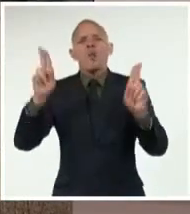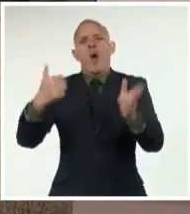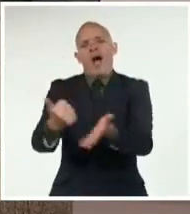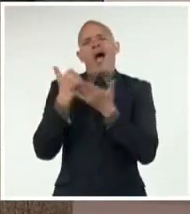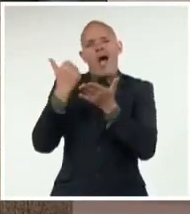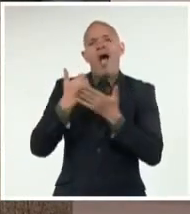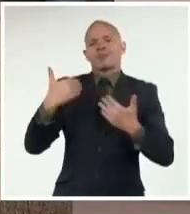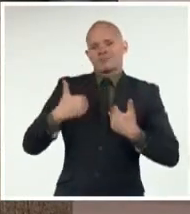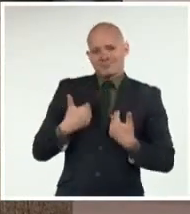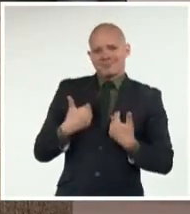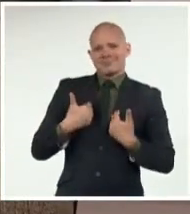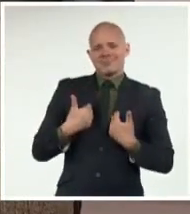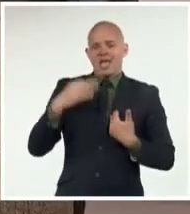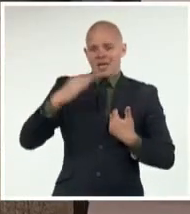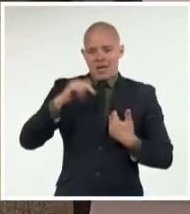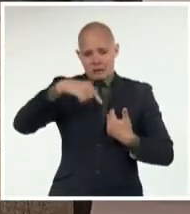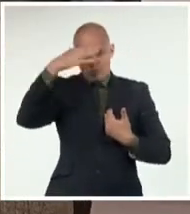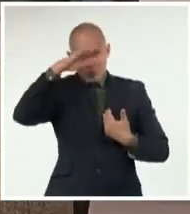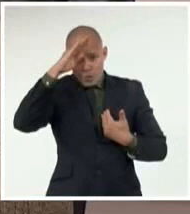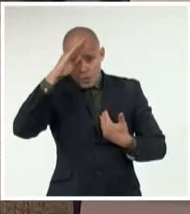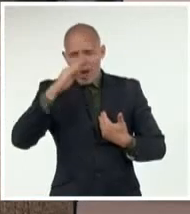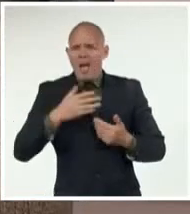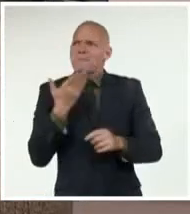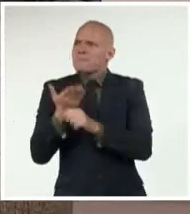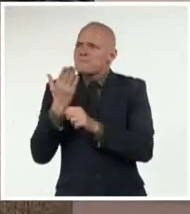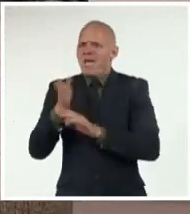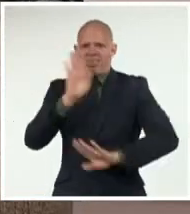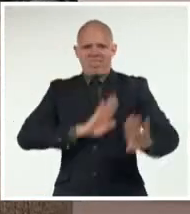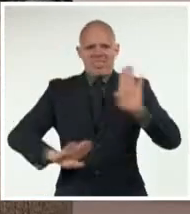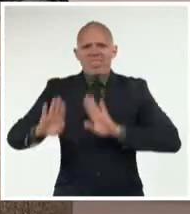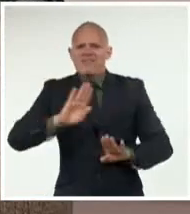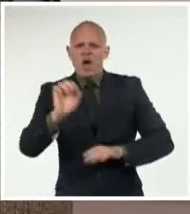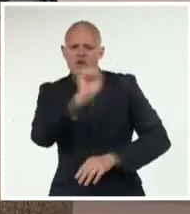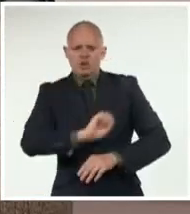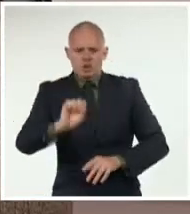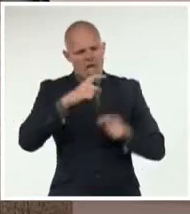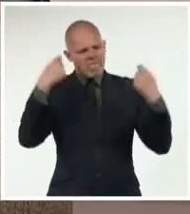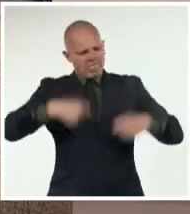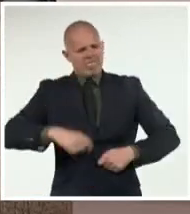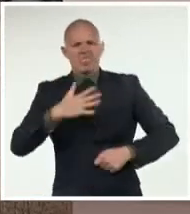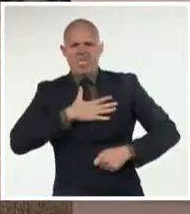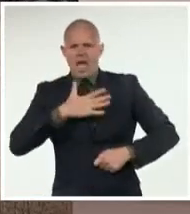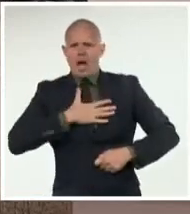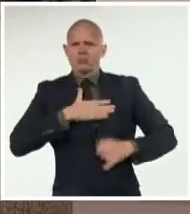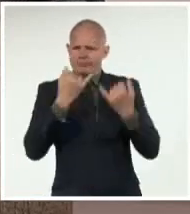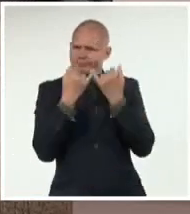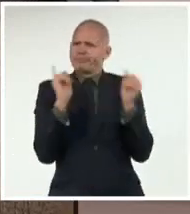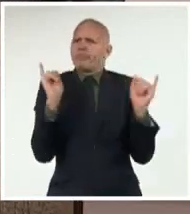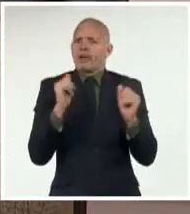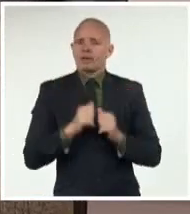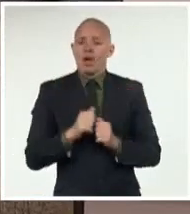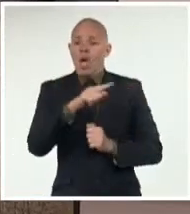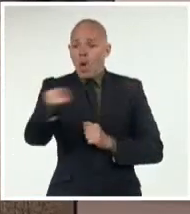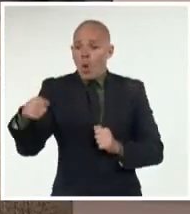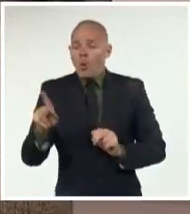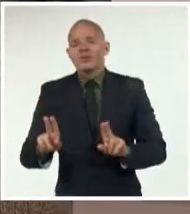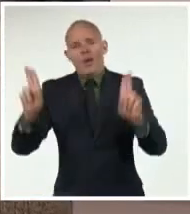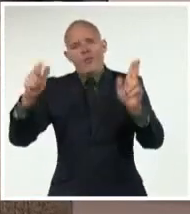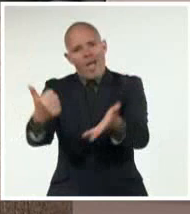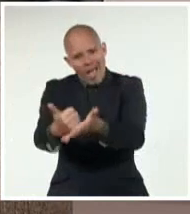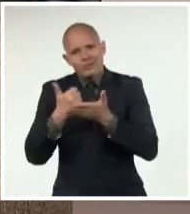sociedad socialista de derecho y justicia social en defensa de la soberanía e independencia